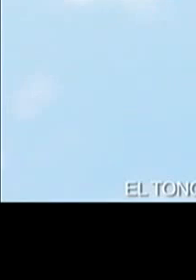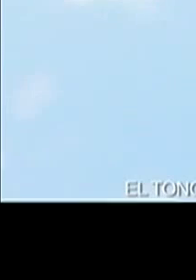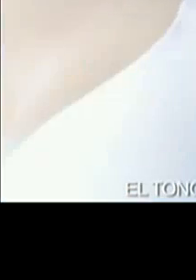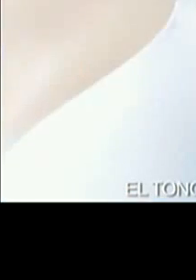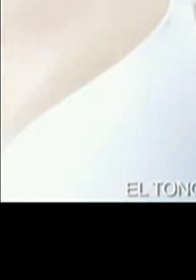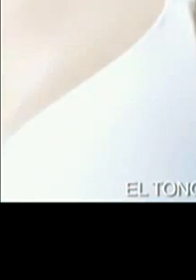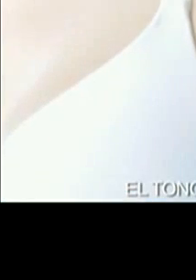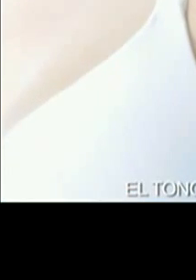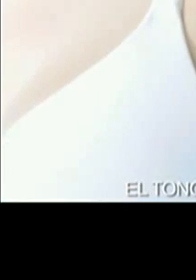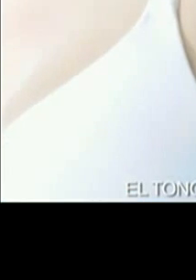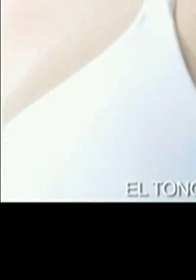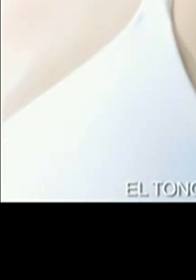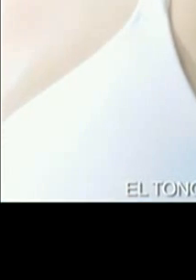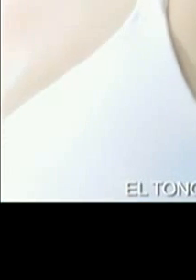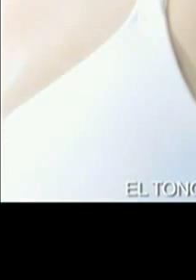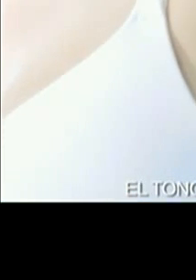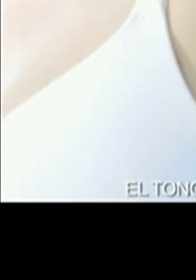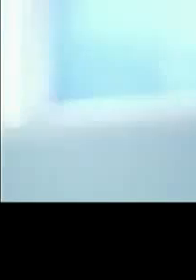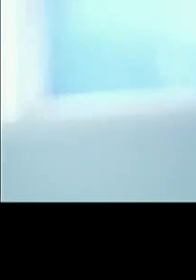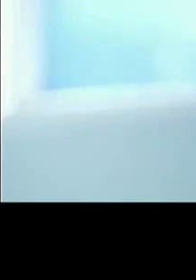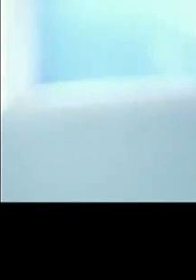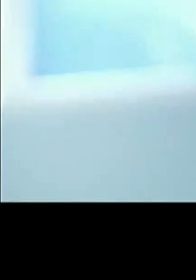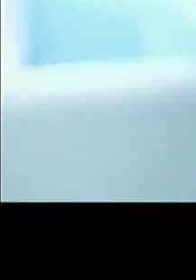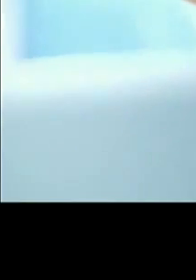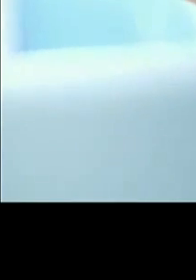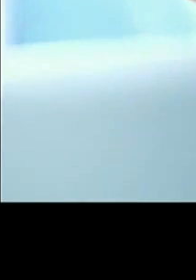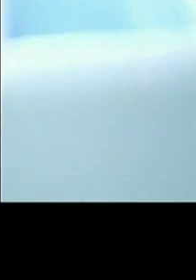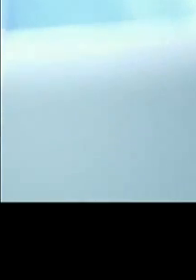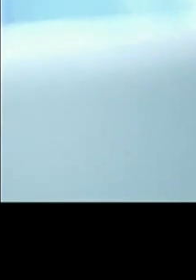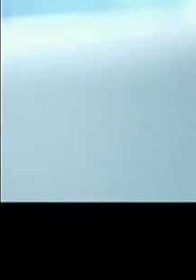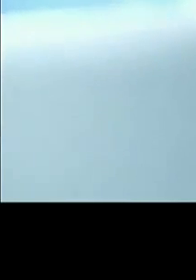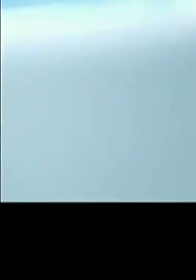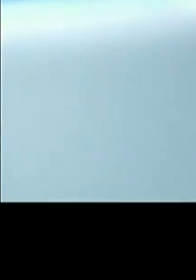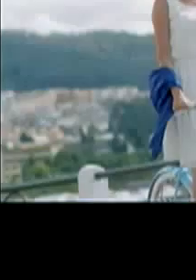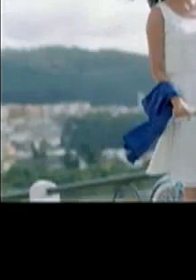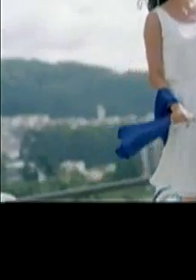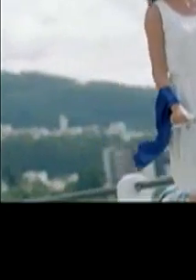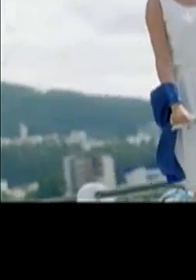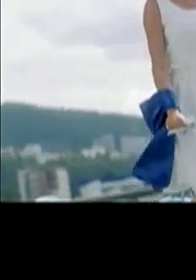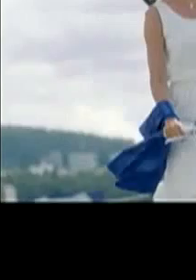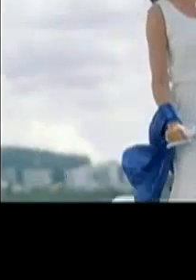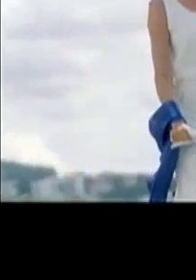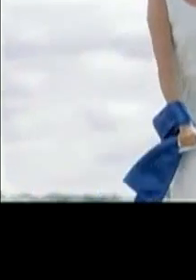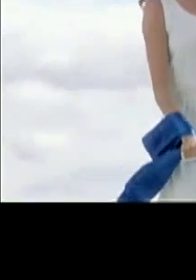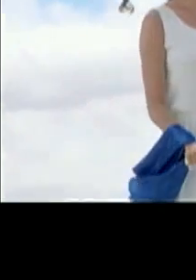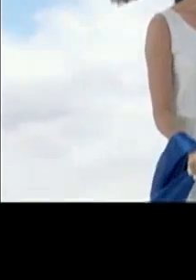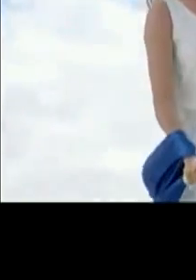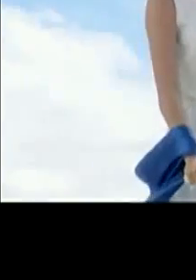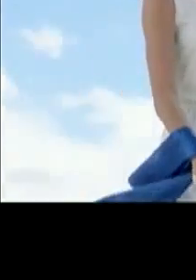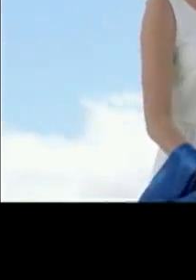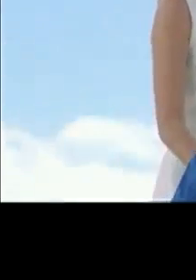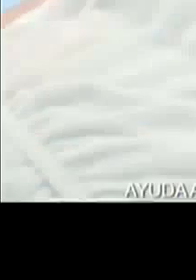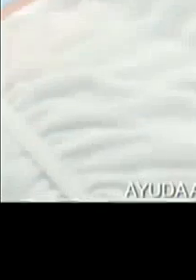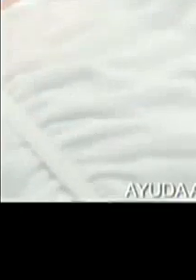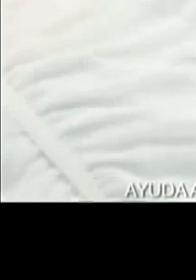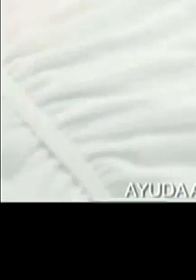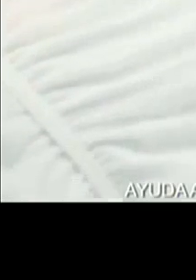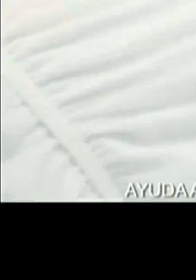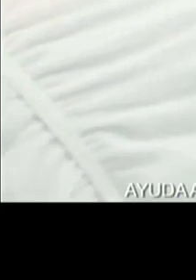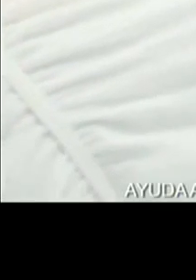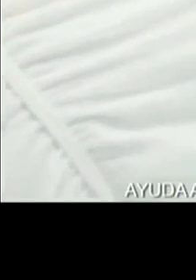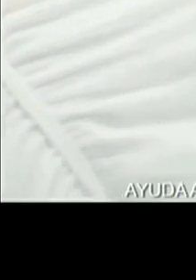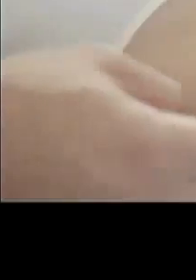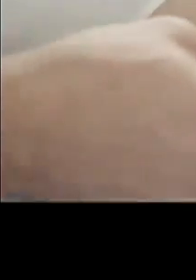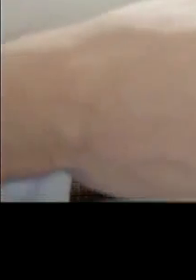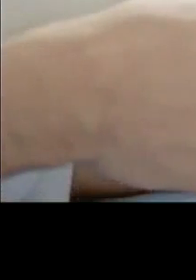reduce manchas, aclara y deja una sensación de suavidad, protegiéndote hasta por 48 horas.